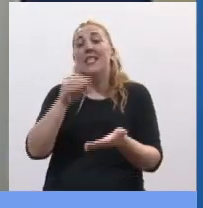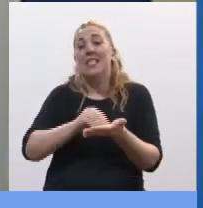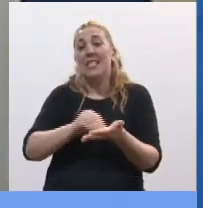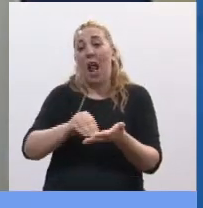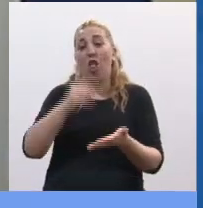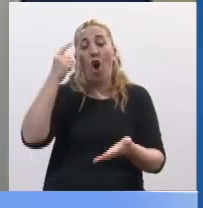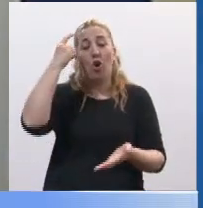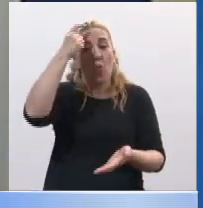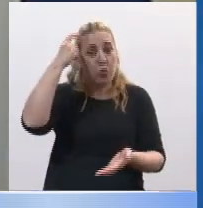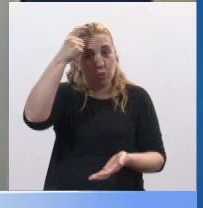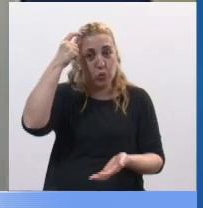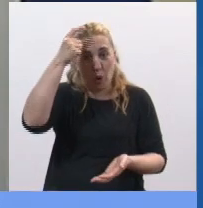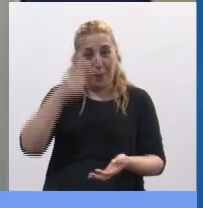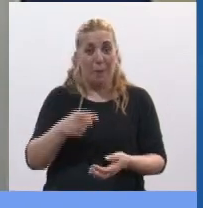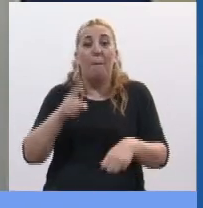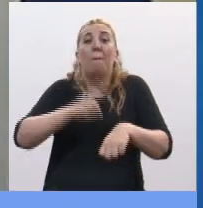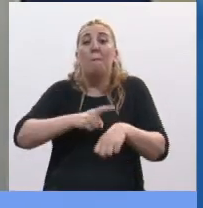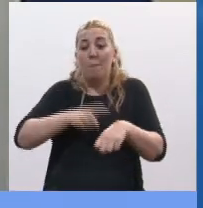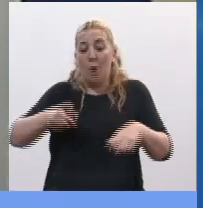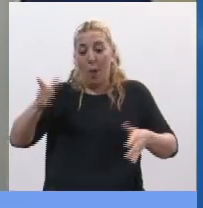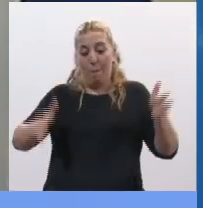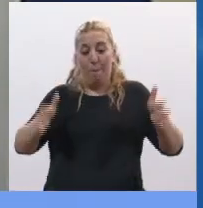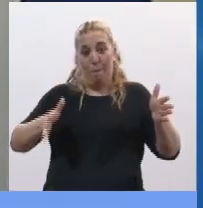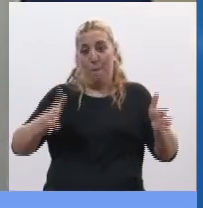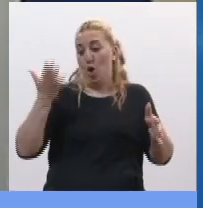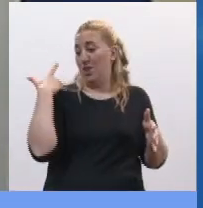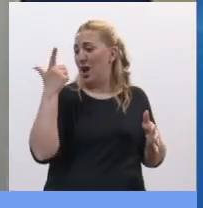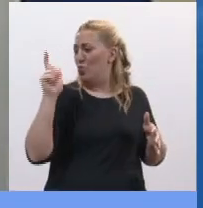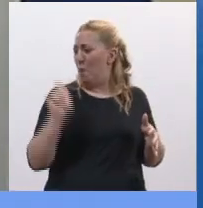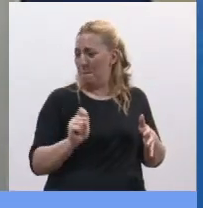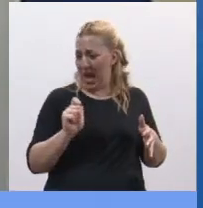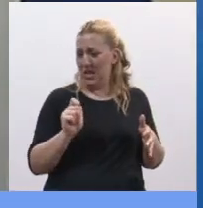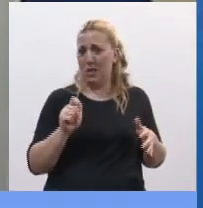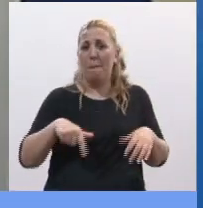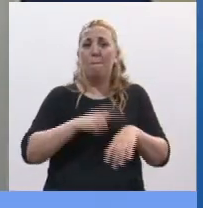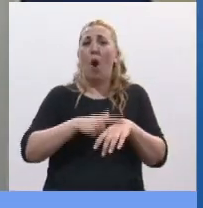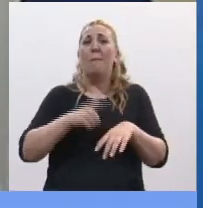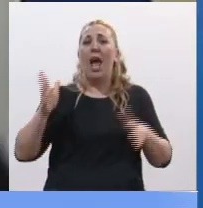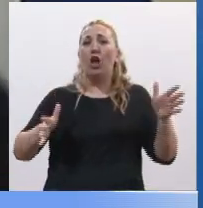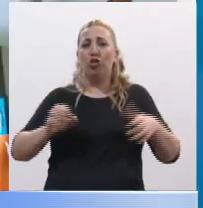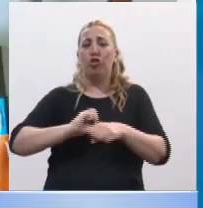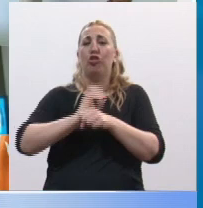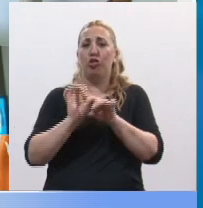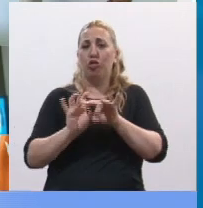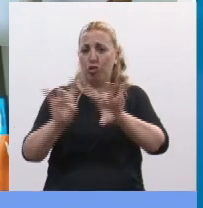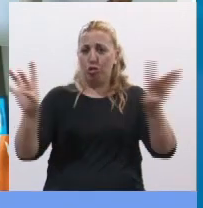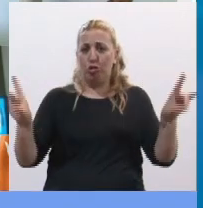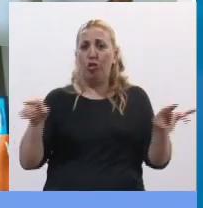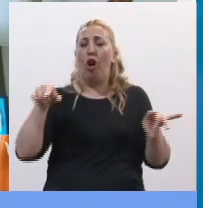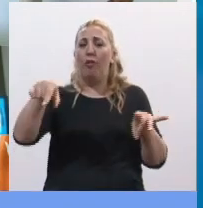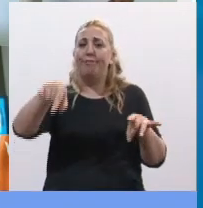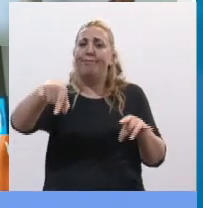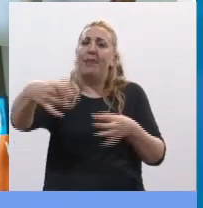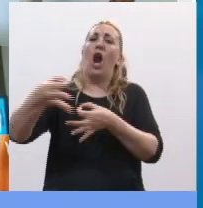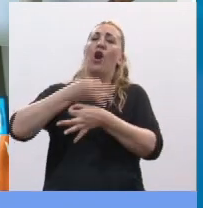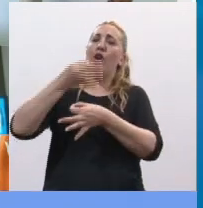el senador Lustó, en plena pandemia, hace 30 días atrás, hace un poquito más de un mes, nos enseñaba en